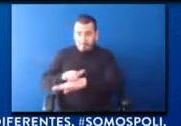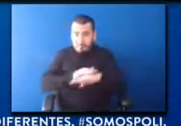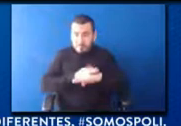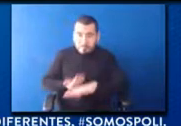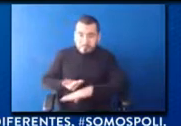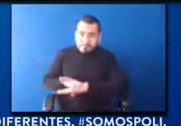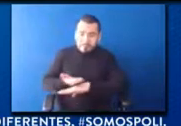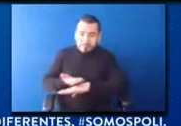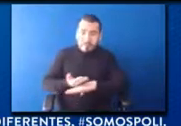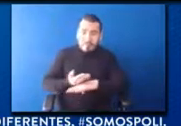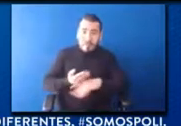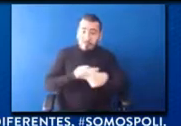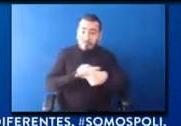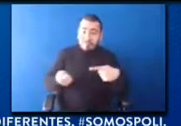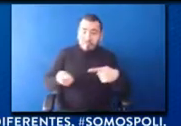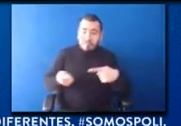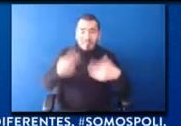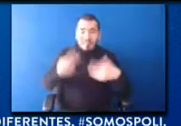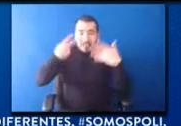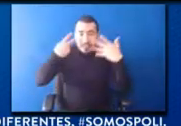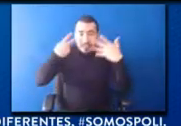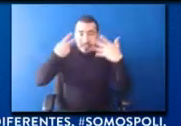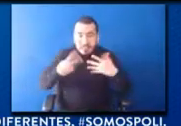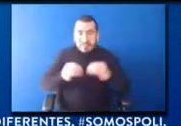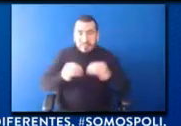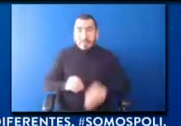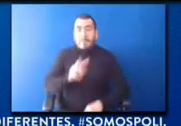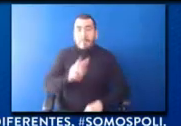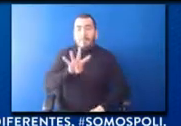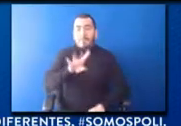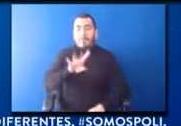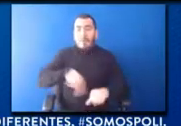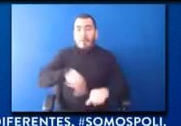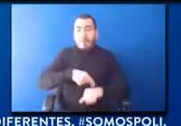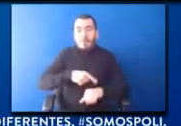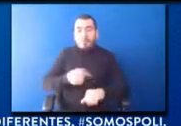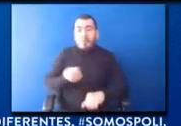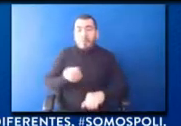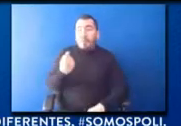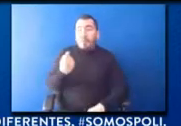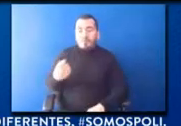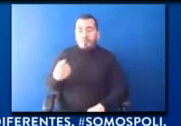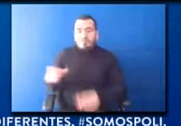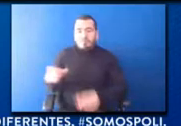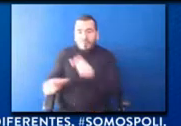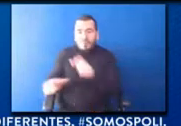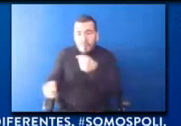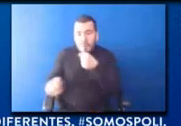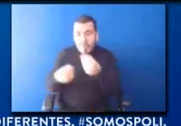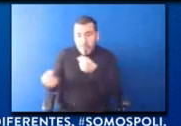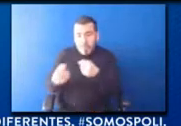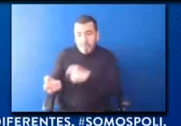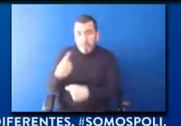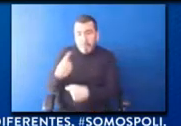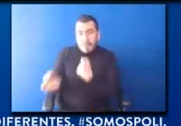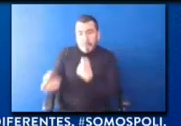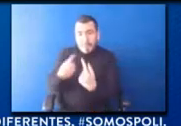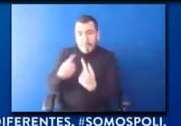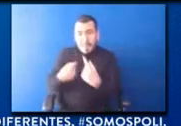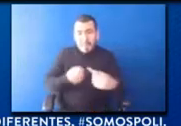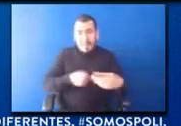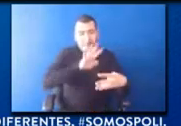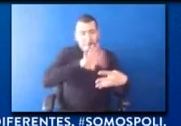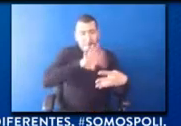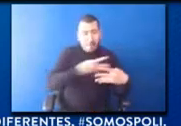la semana, 24 horas al día, cuando hace muy poco los periodistas nos preguntaban todo el tiempo, súper, ¿y cuáles son los horarios del 24 y